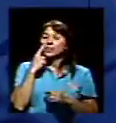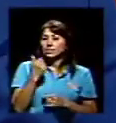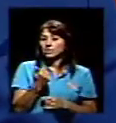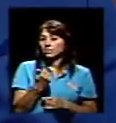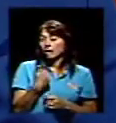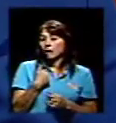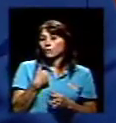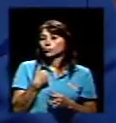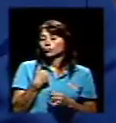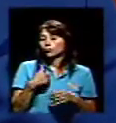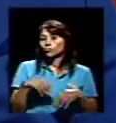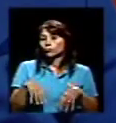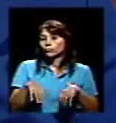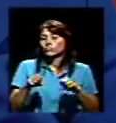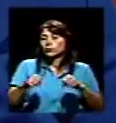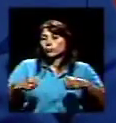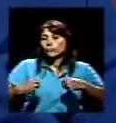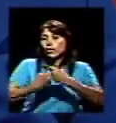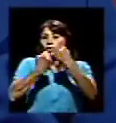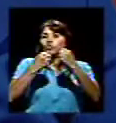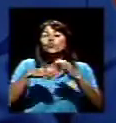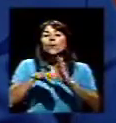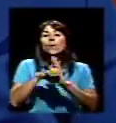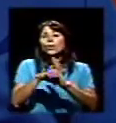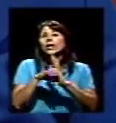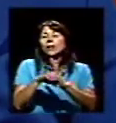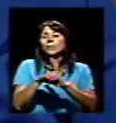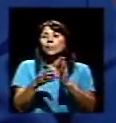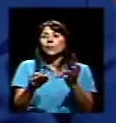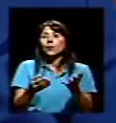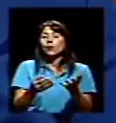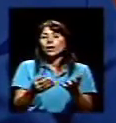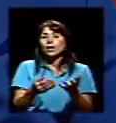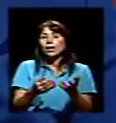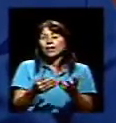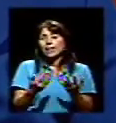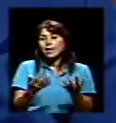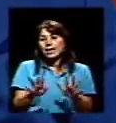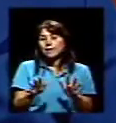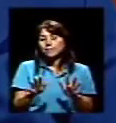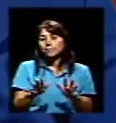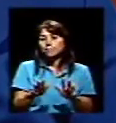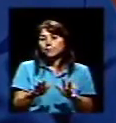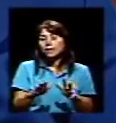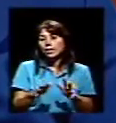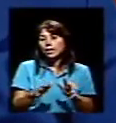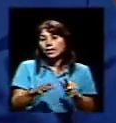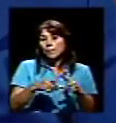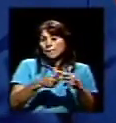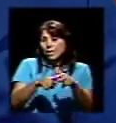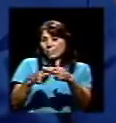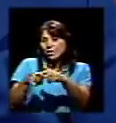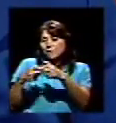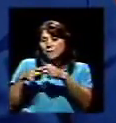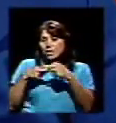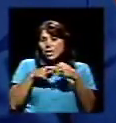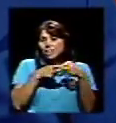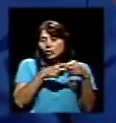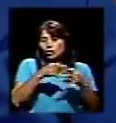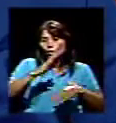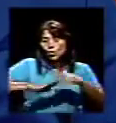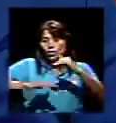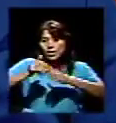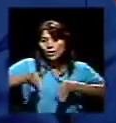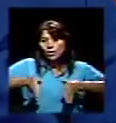retos, por ejemplo, en mantenimiento, en donde había un rezago, tenemos una gran infraestructura. Tenemos